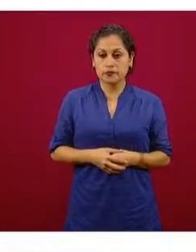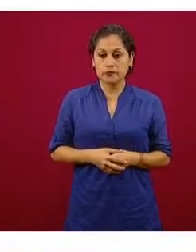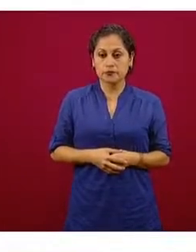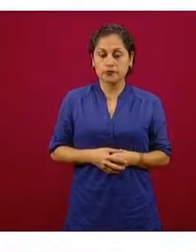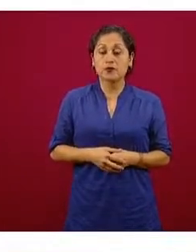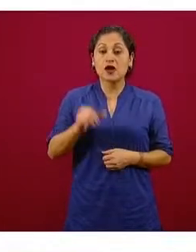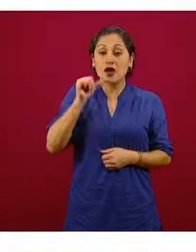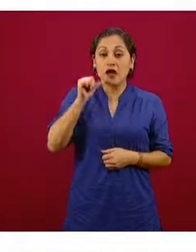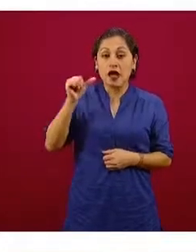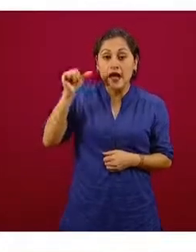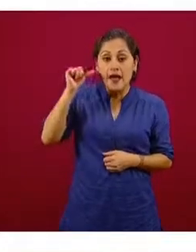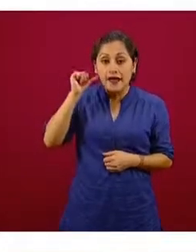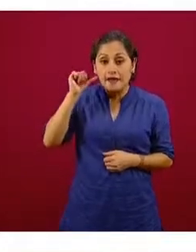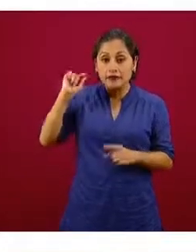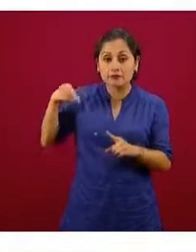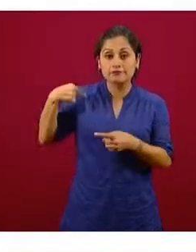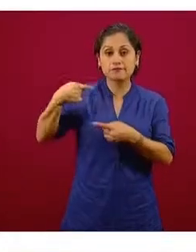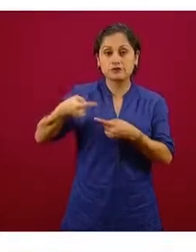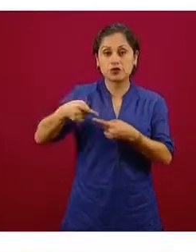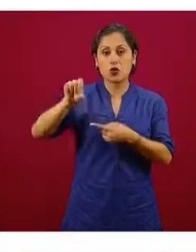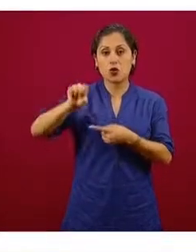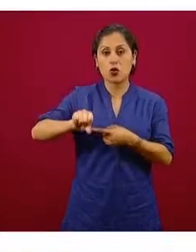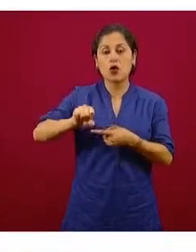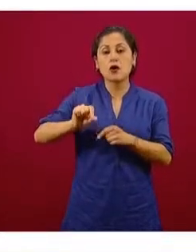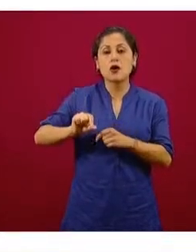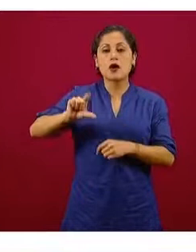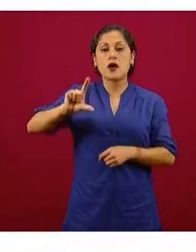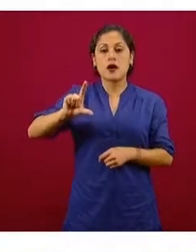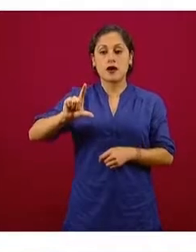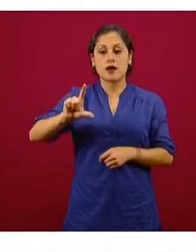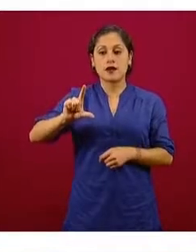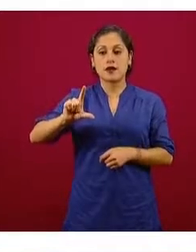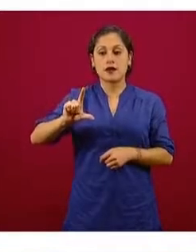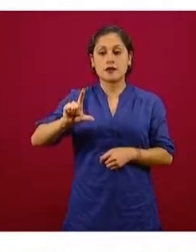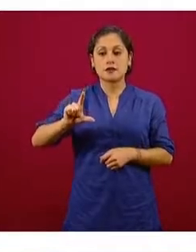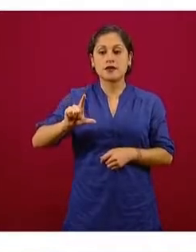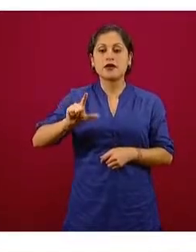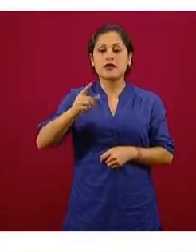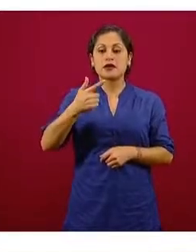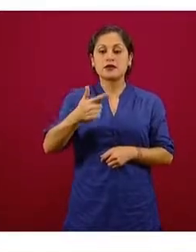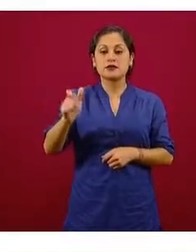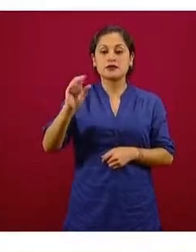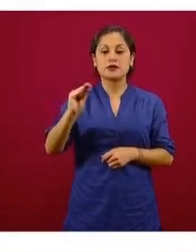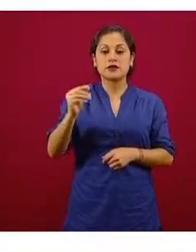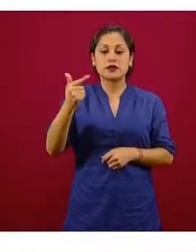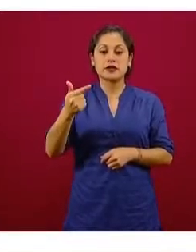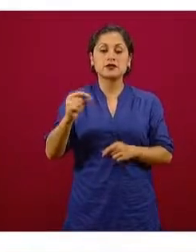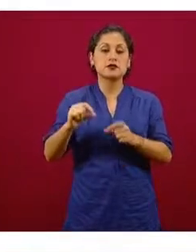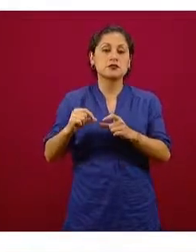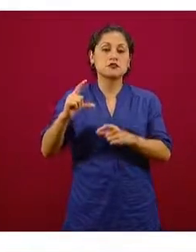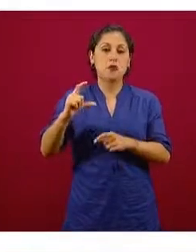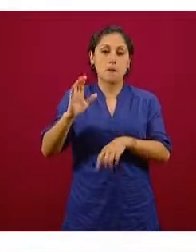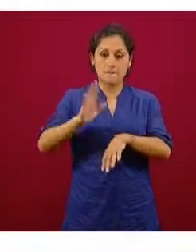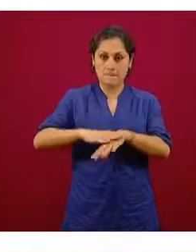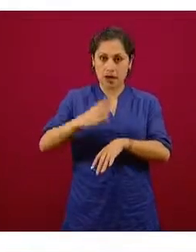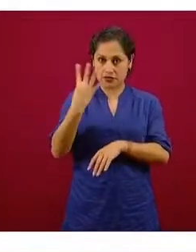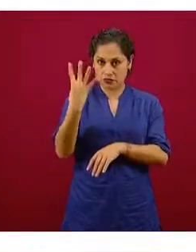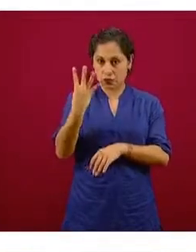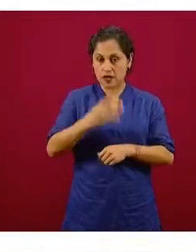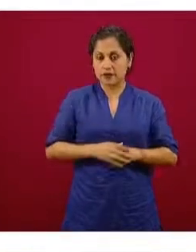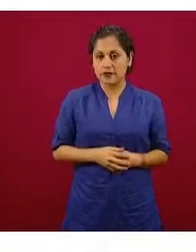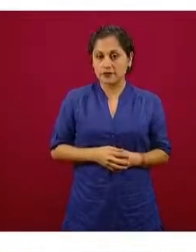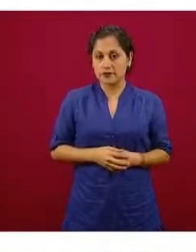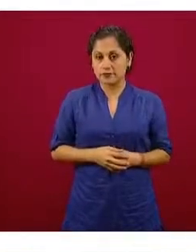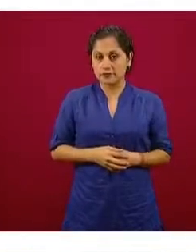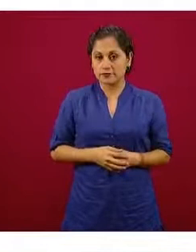del día de ayer en 4, 9 de julio, 797, hay un incremento de 4 unidades más, y ya comentábamos